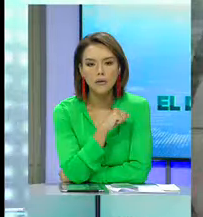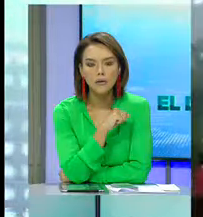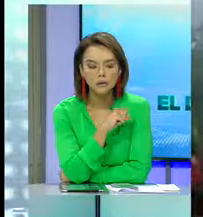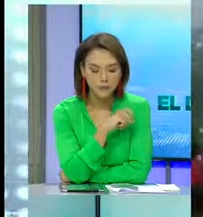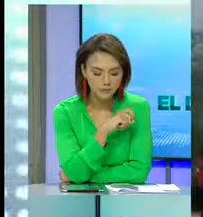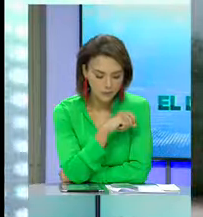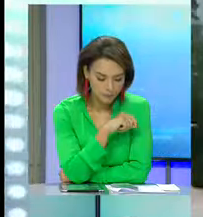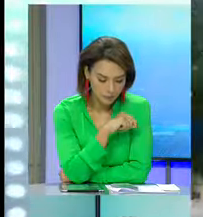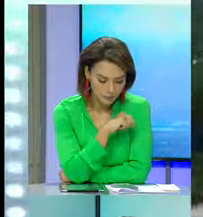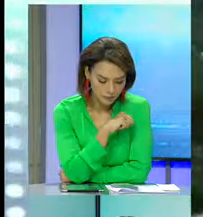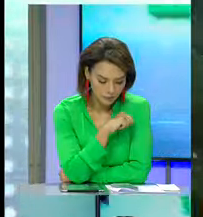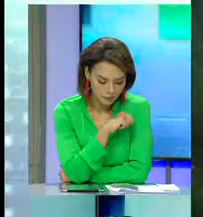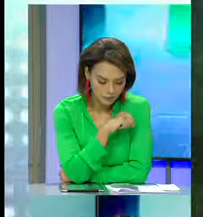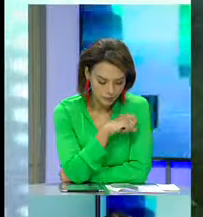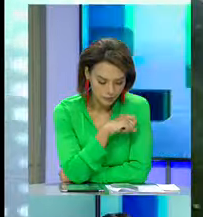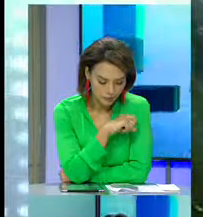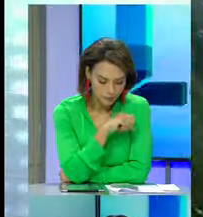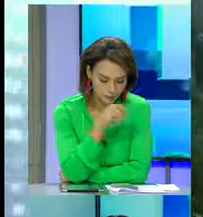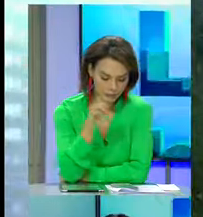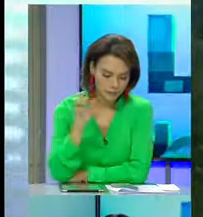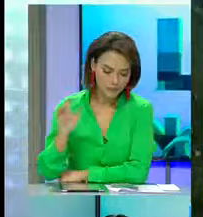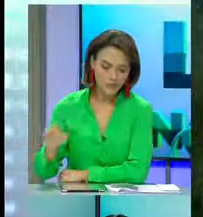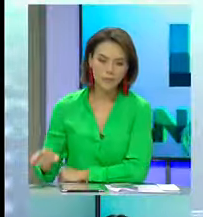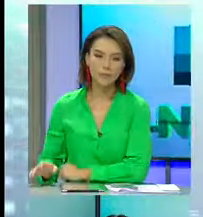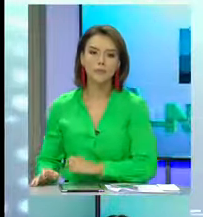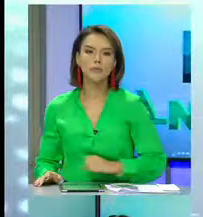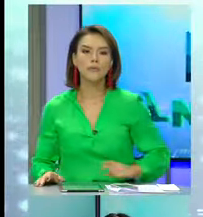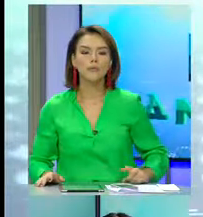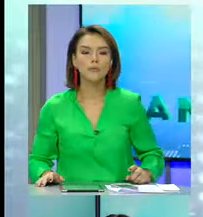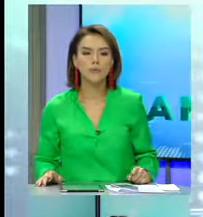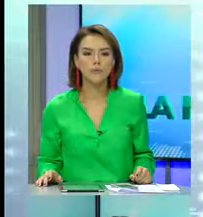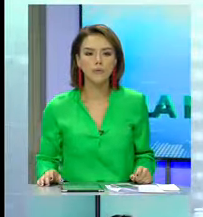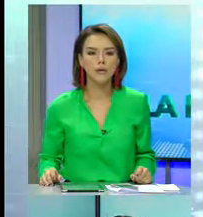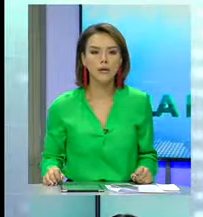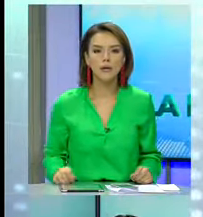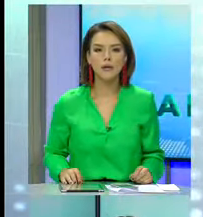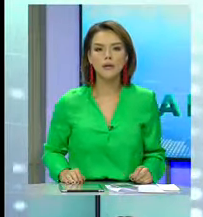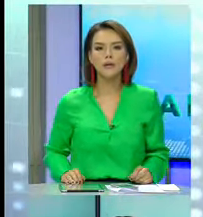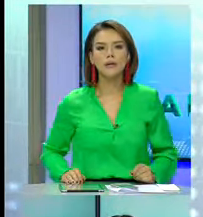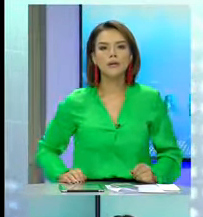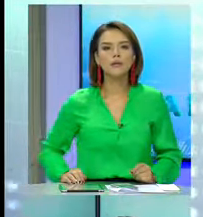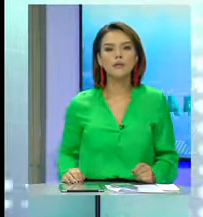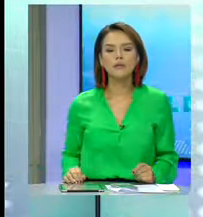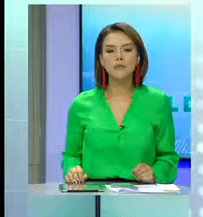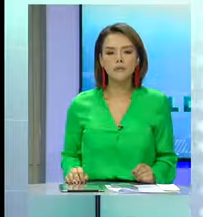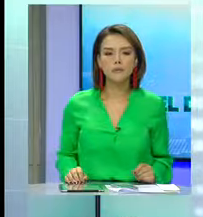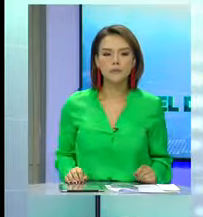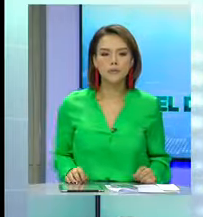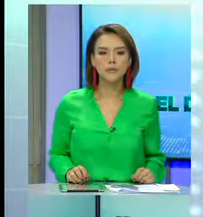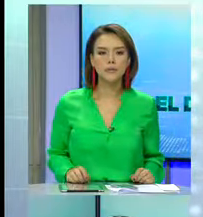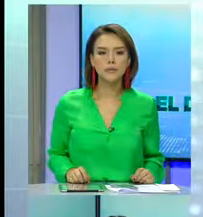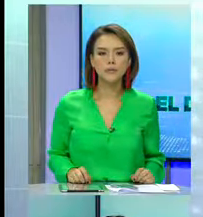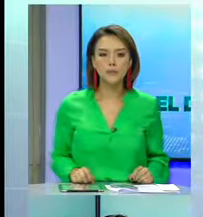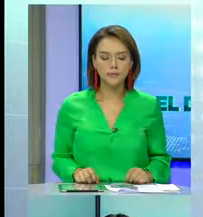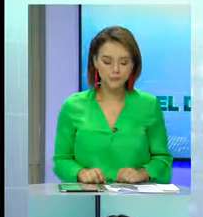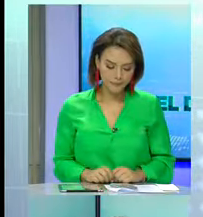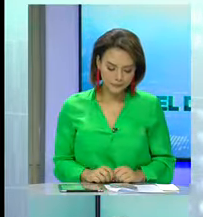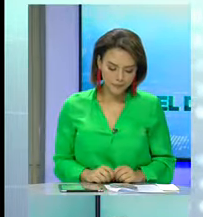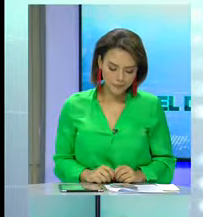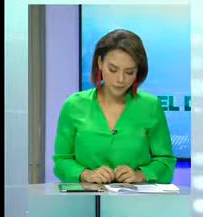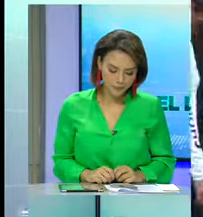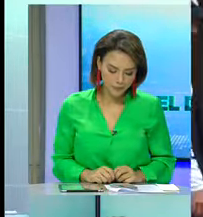en la provincia de Manabí, lo que veíamos ayer en Santo Domingo, que ya dejó también un muerto ese conductor que cayó en ese hueco luego de que se abrió